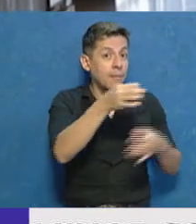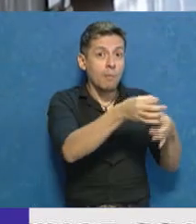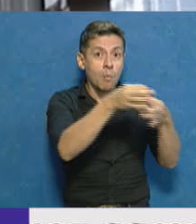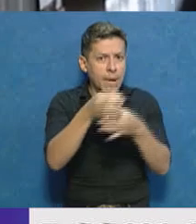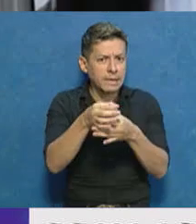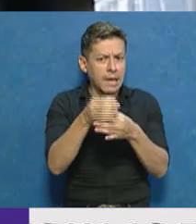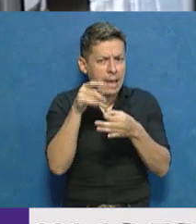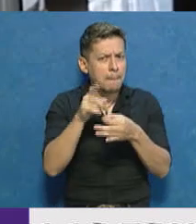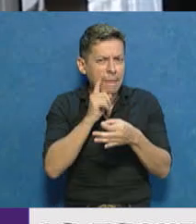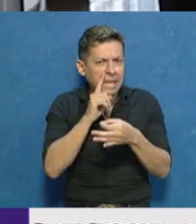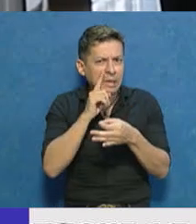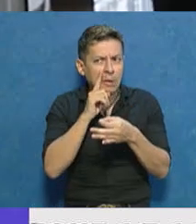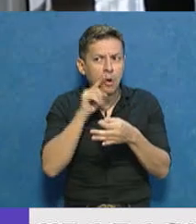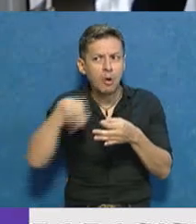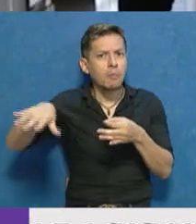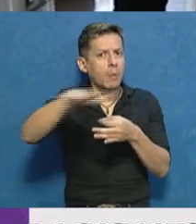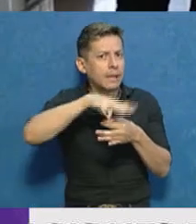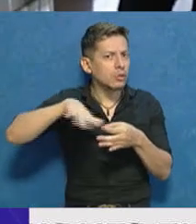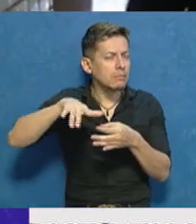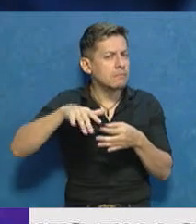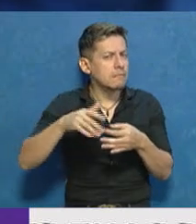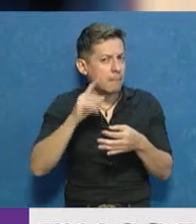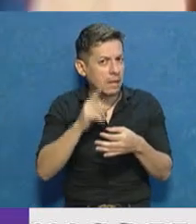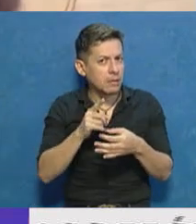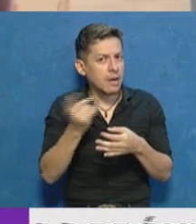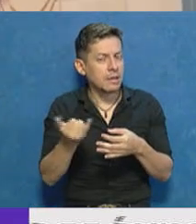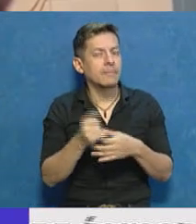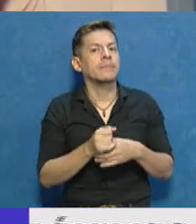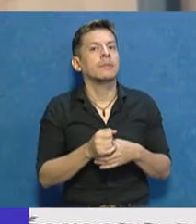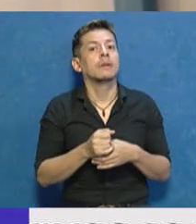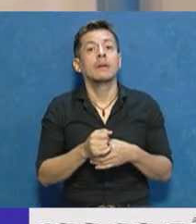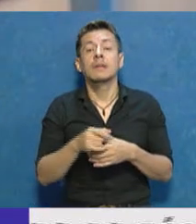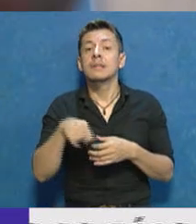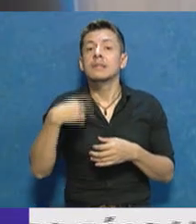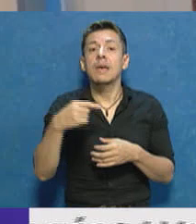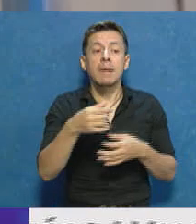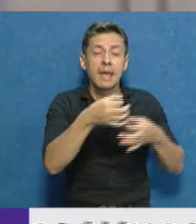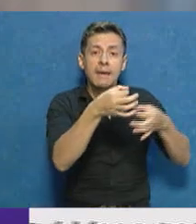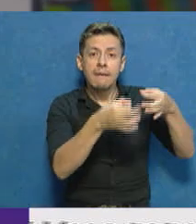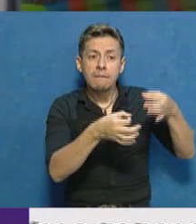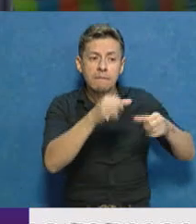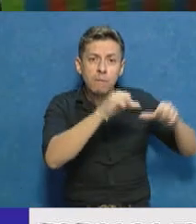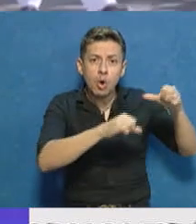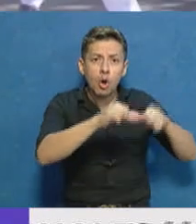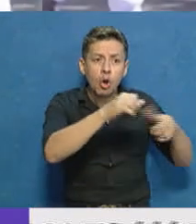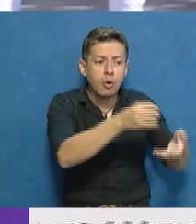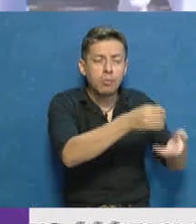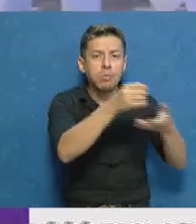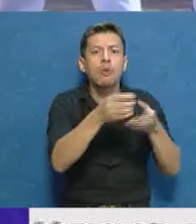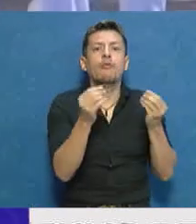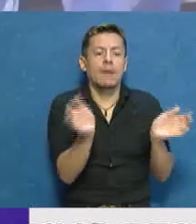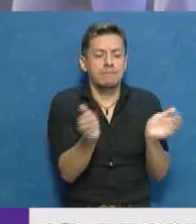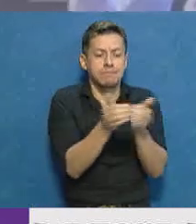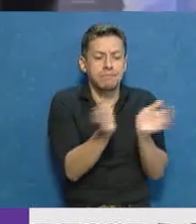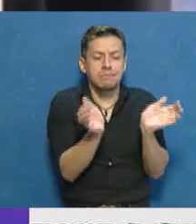la población, para el hospital? El transporte de todo material biológico se hace a través de lo que se llama triple envase. O